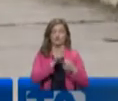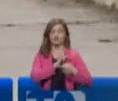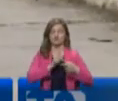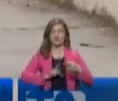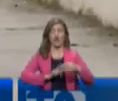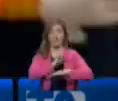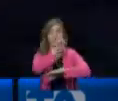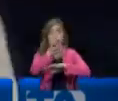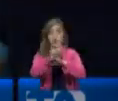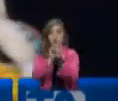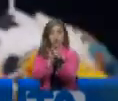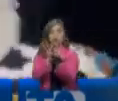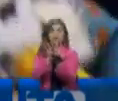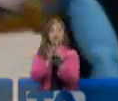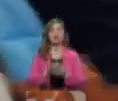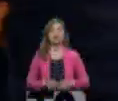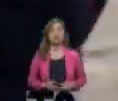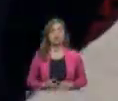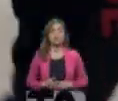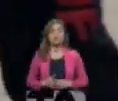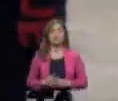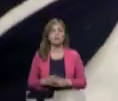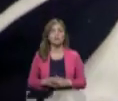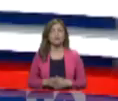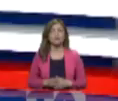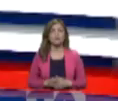a la directora Ana R.